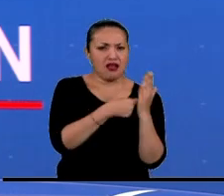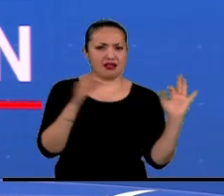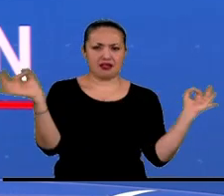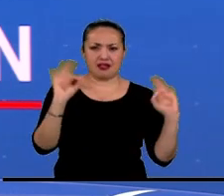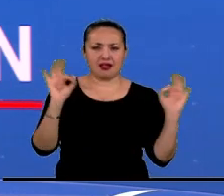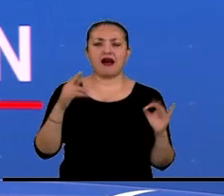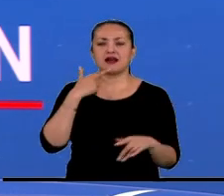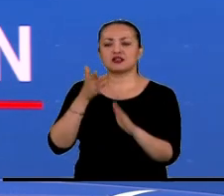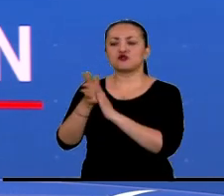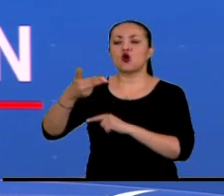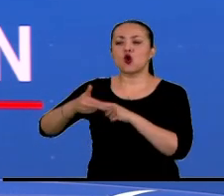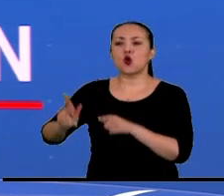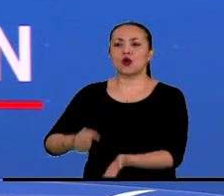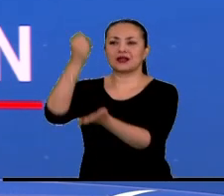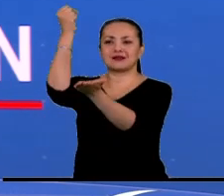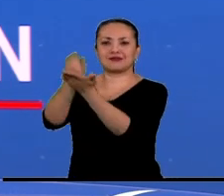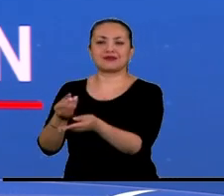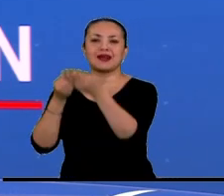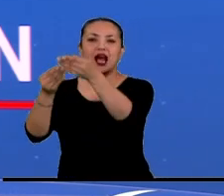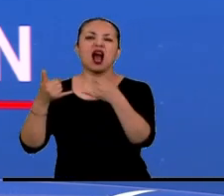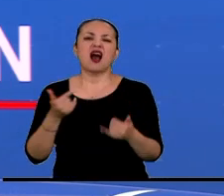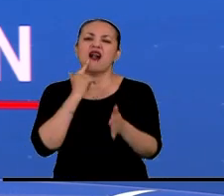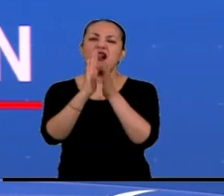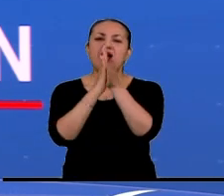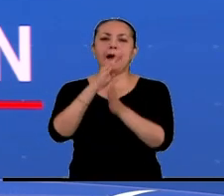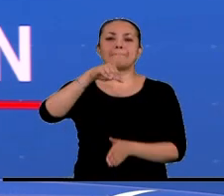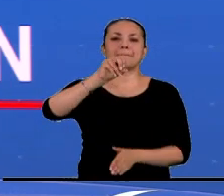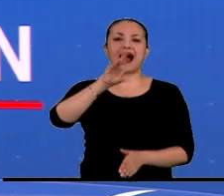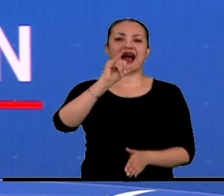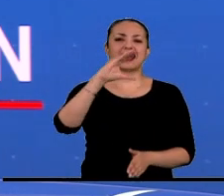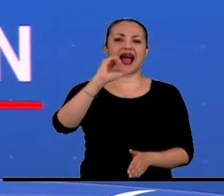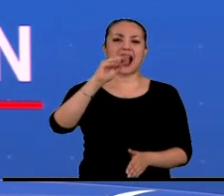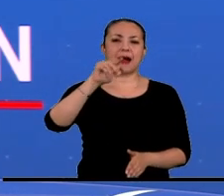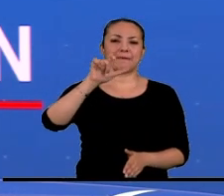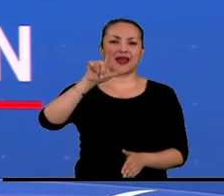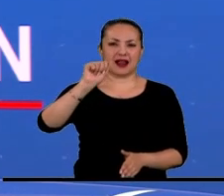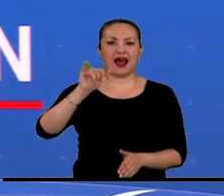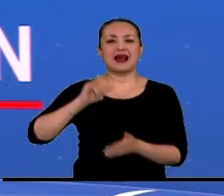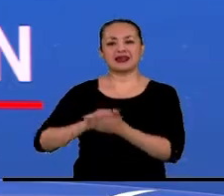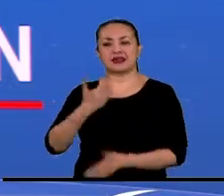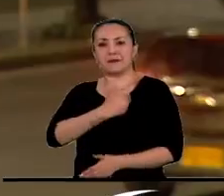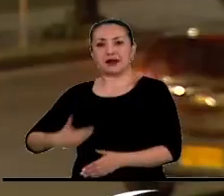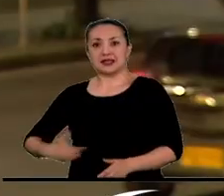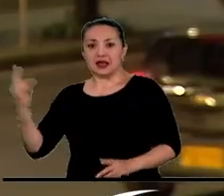detalles de la reunión que el jefe de Estado sostuvo esta noche con los representantes de las EPS.